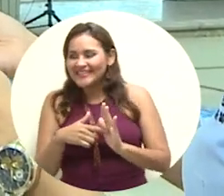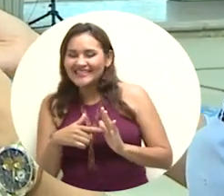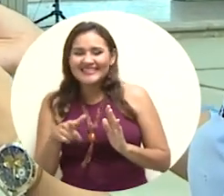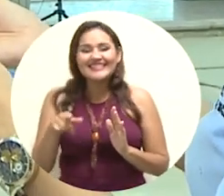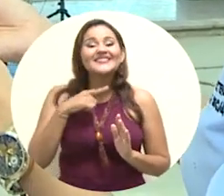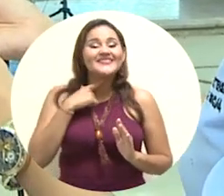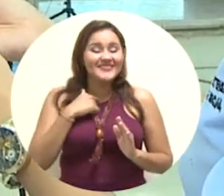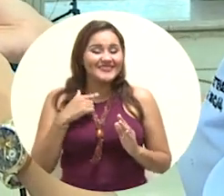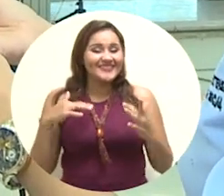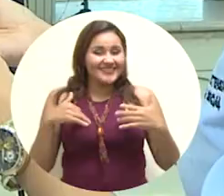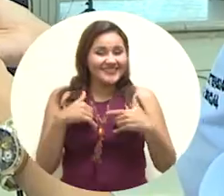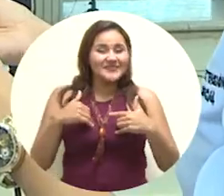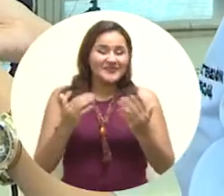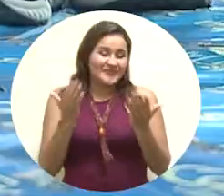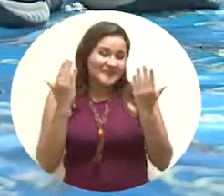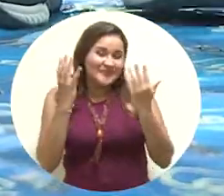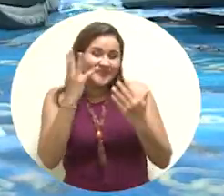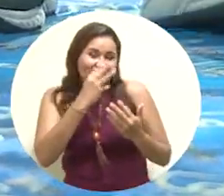edad.